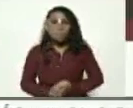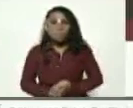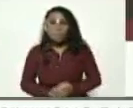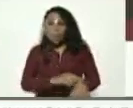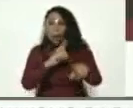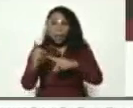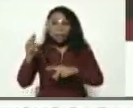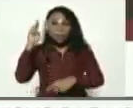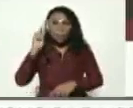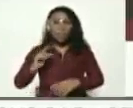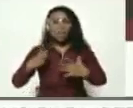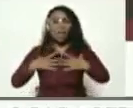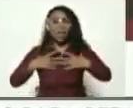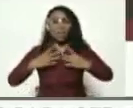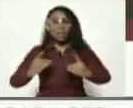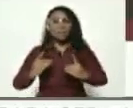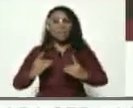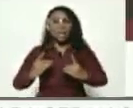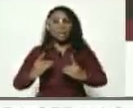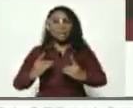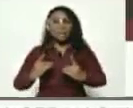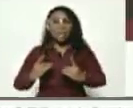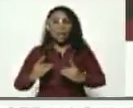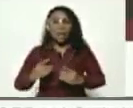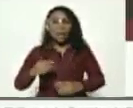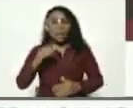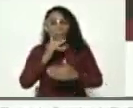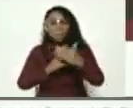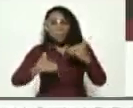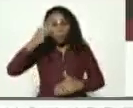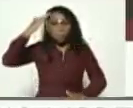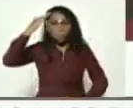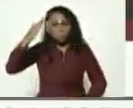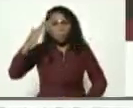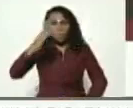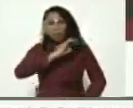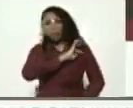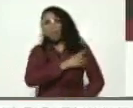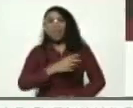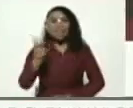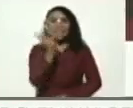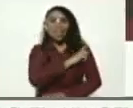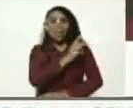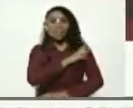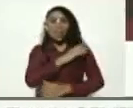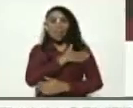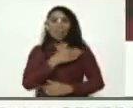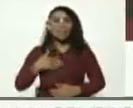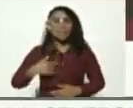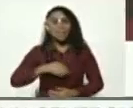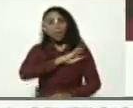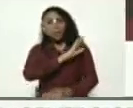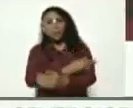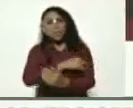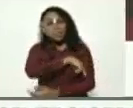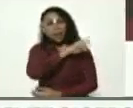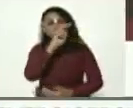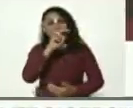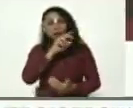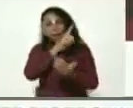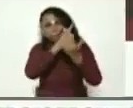ese Bolívar adolescente, almirante en jefe, general en jefe, nuestra querida Fuerza Armada Nacional